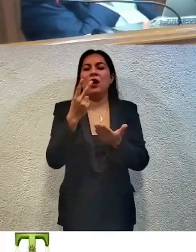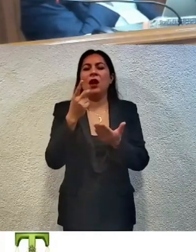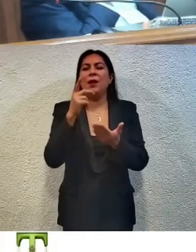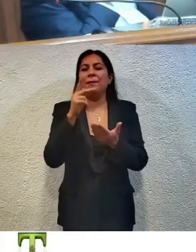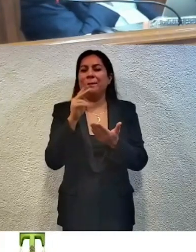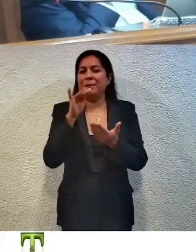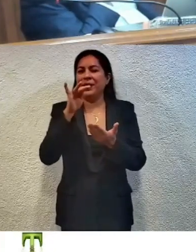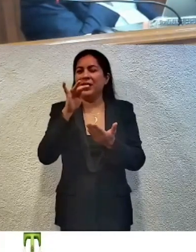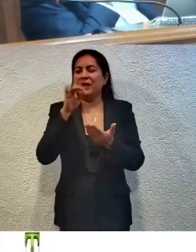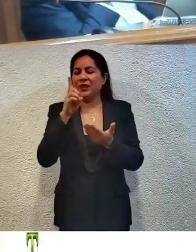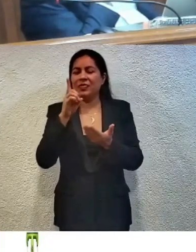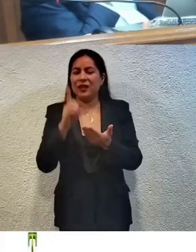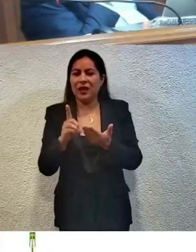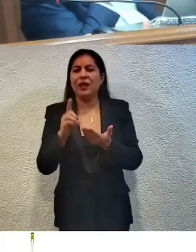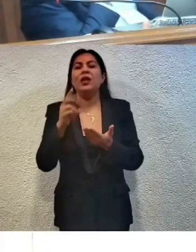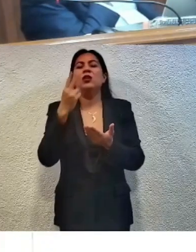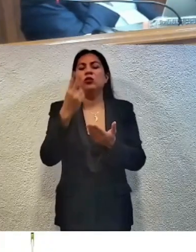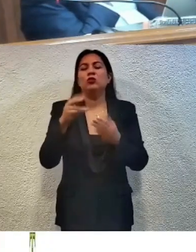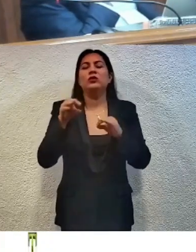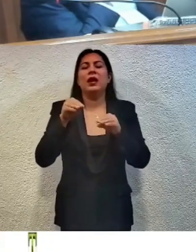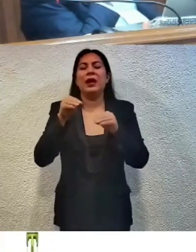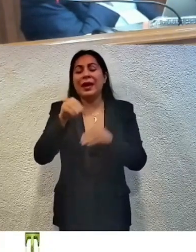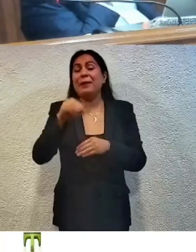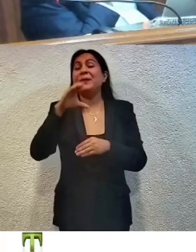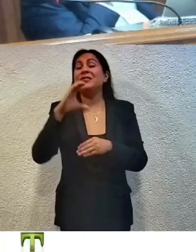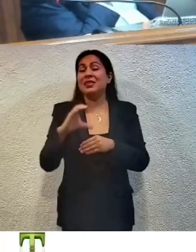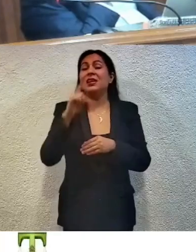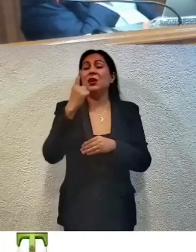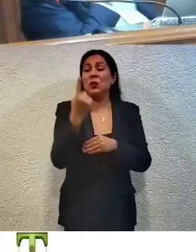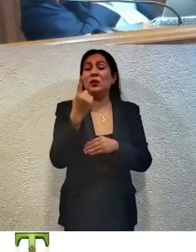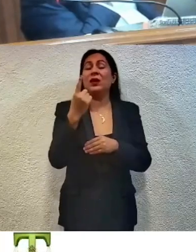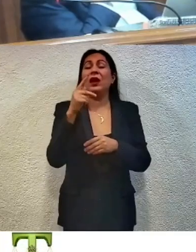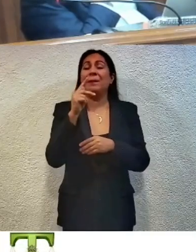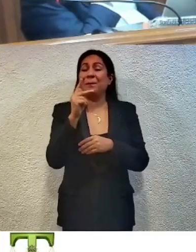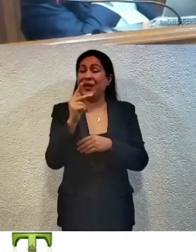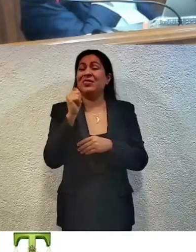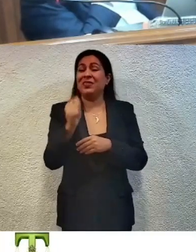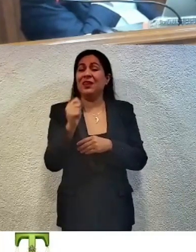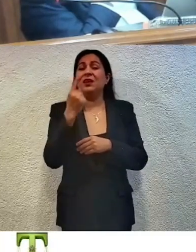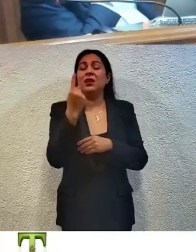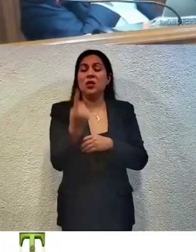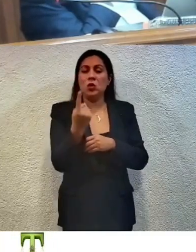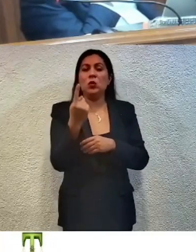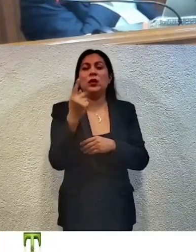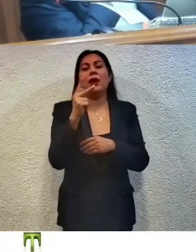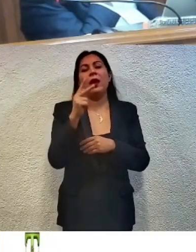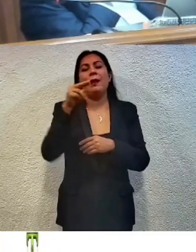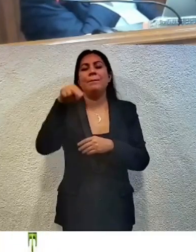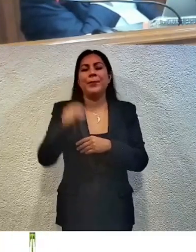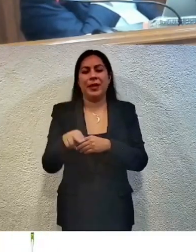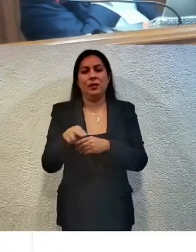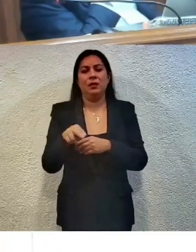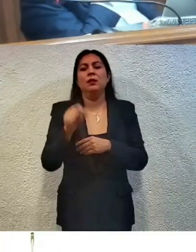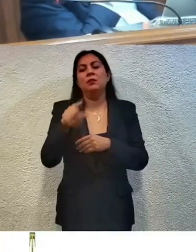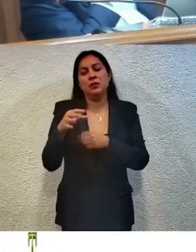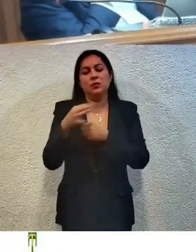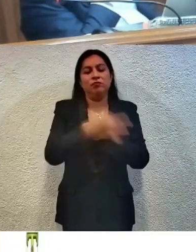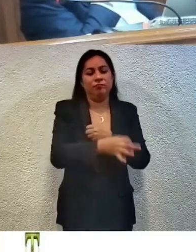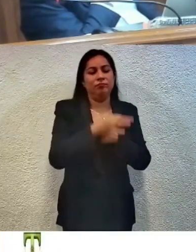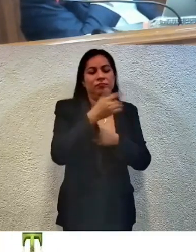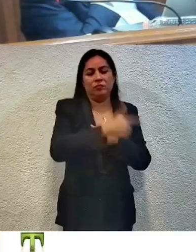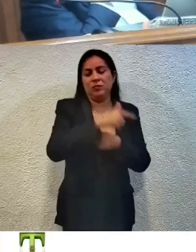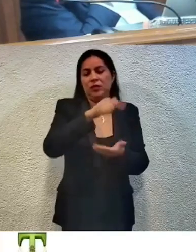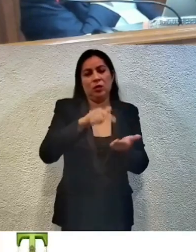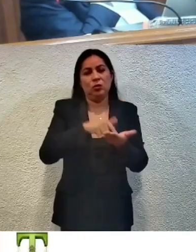Revolución Democrática, 2 a Movimiento Ciudadano, 1 al Partido del Trabajo y 1 al Partido Acción Nacional, distribuidas a los